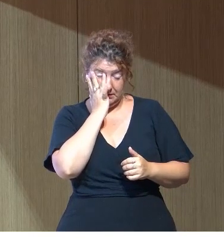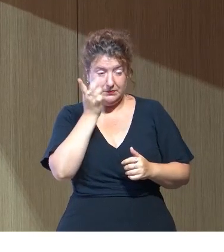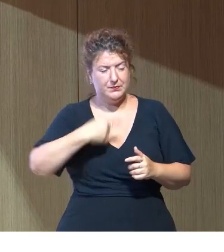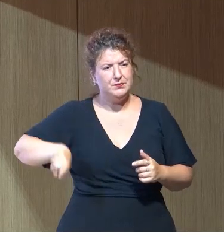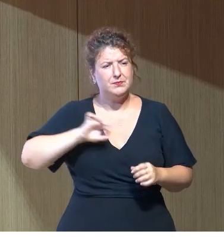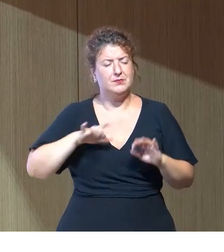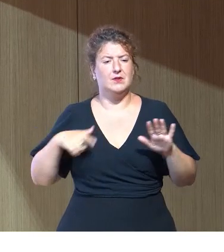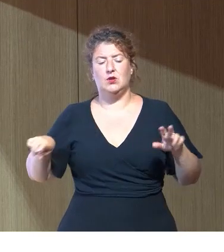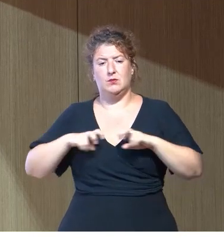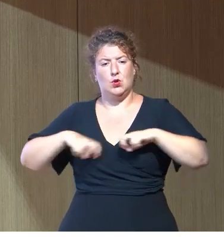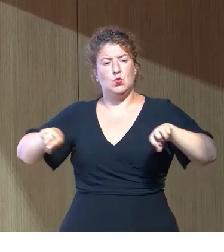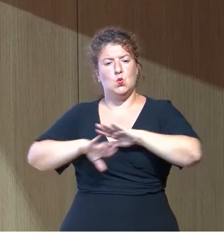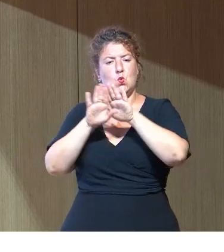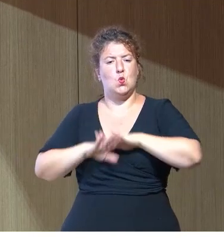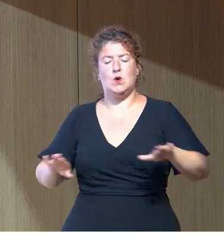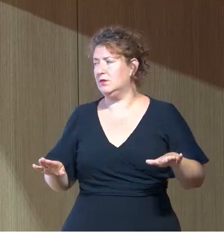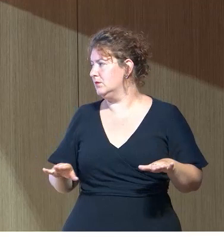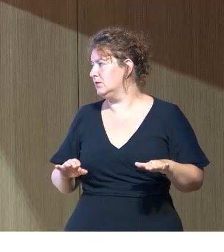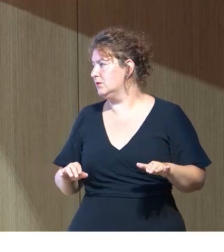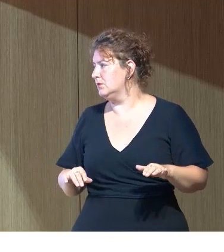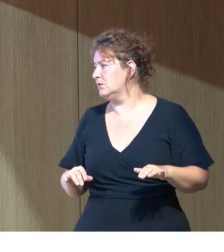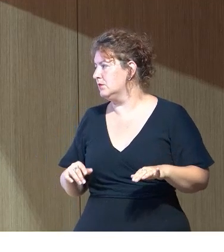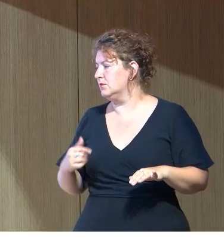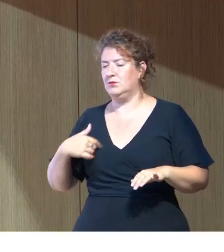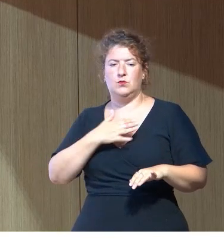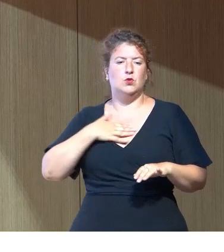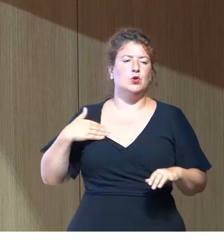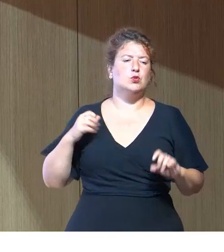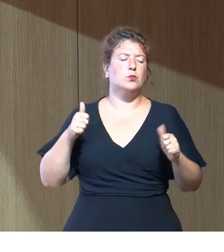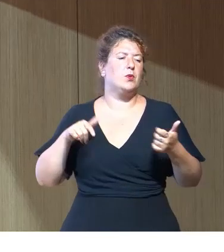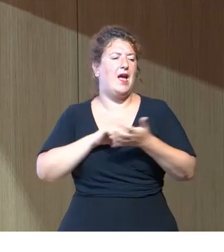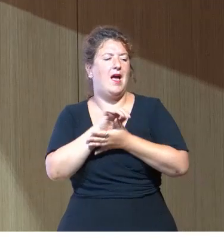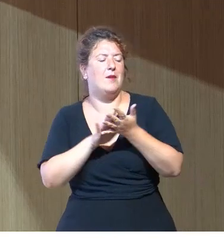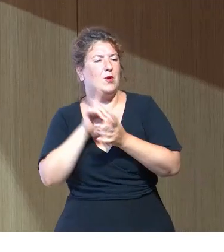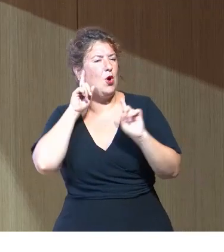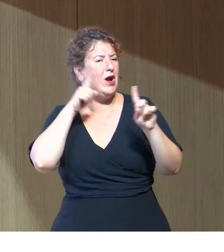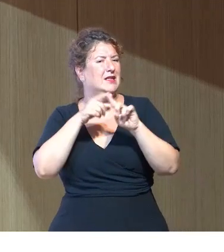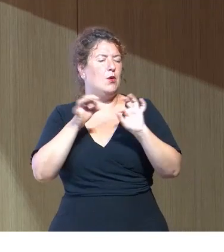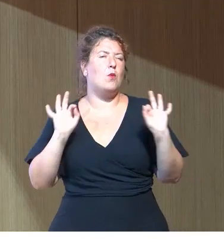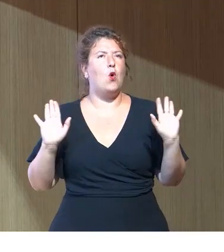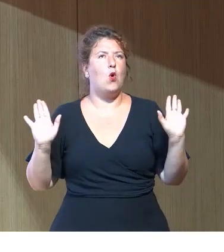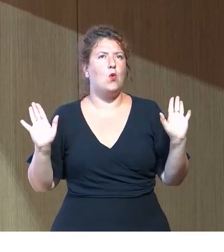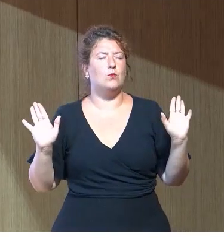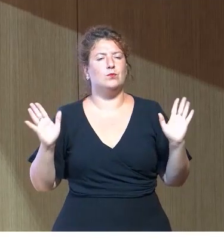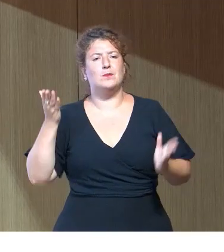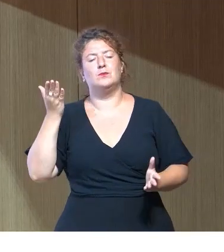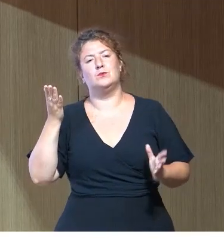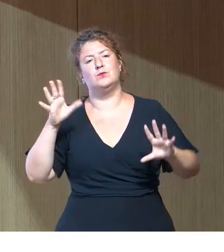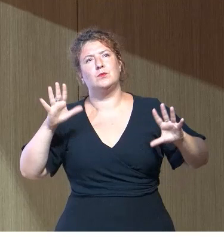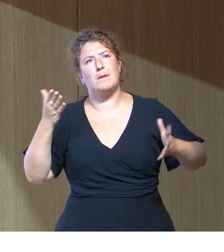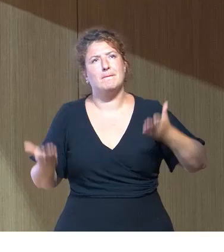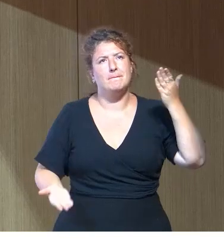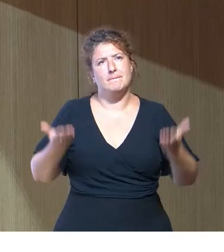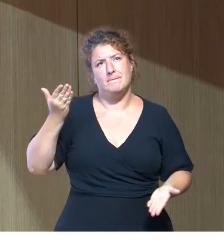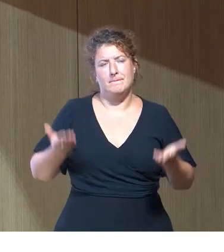somos los últimos no y las últimas y la verdad que la hemos diseñado un poco como un cierre y como un balance muchas